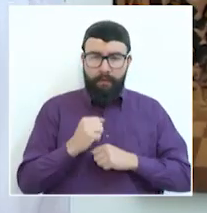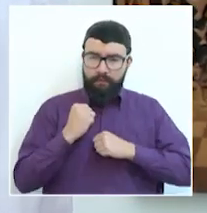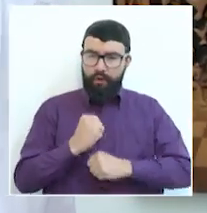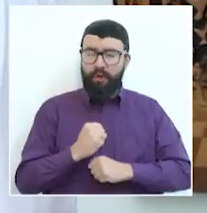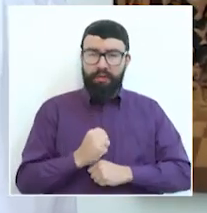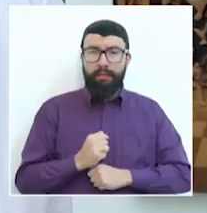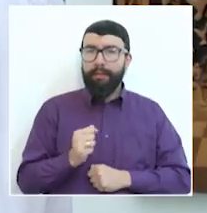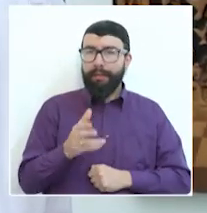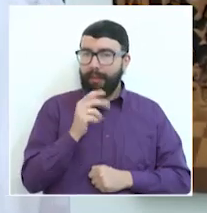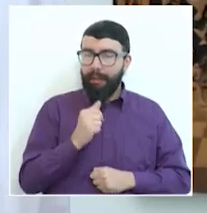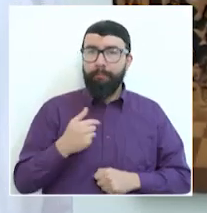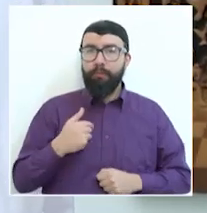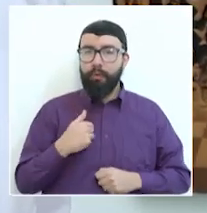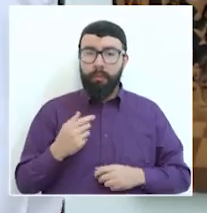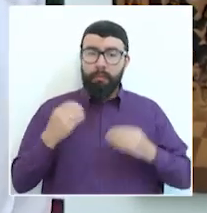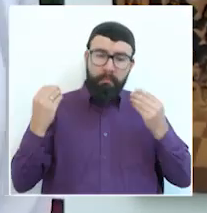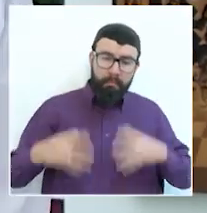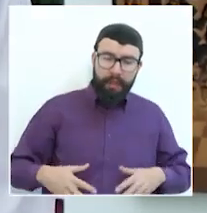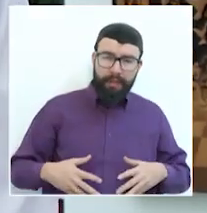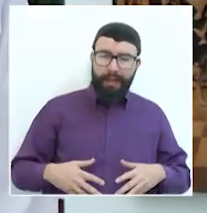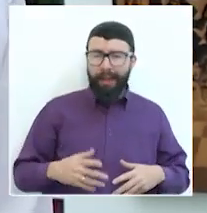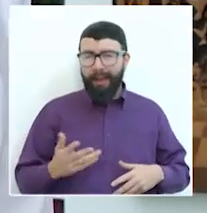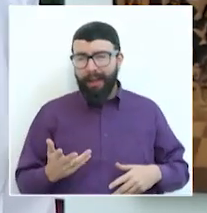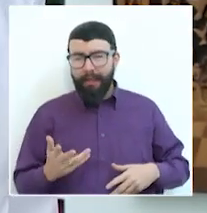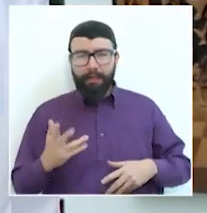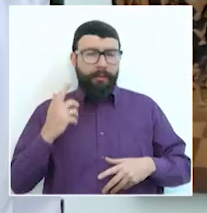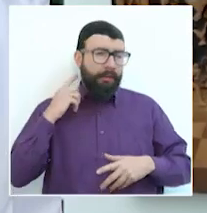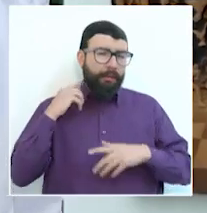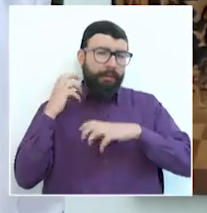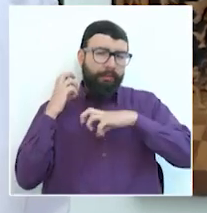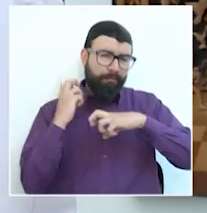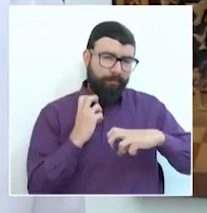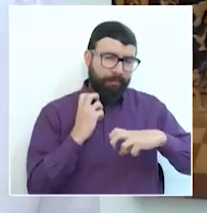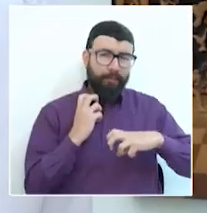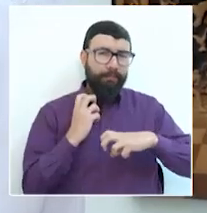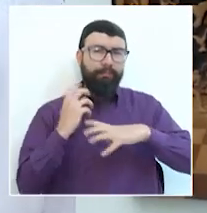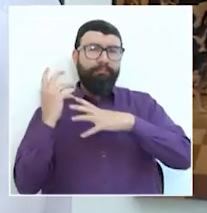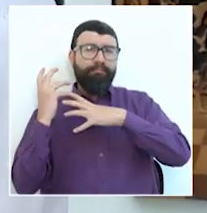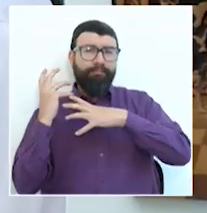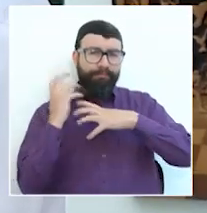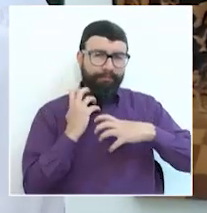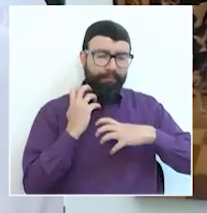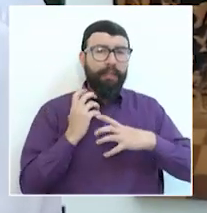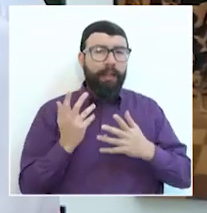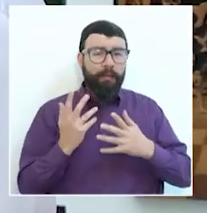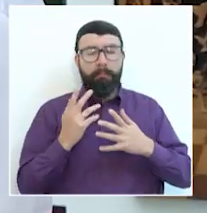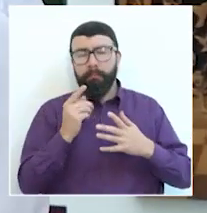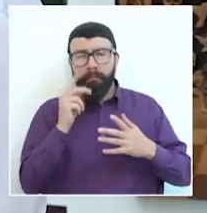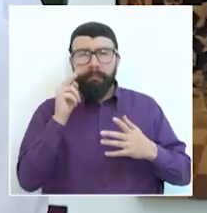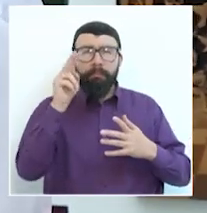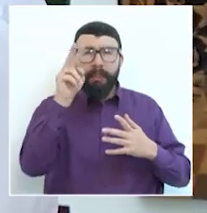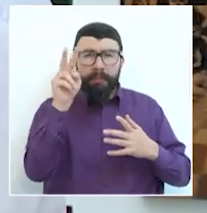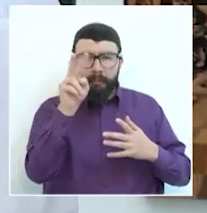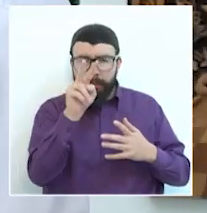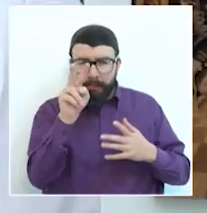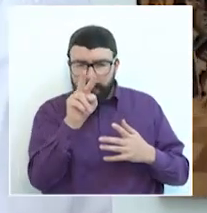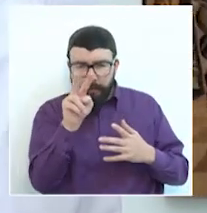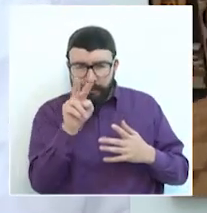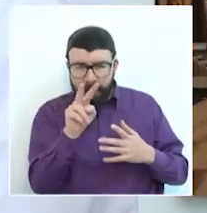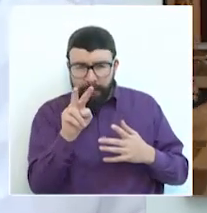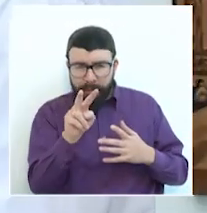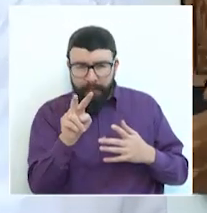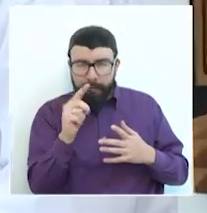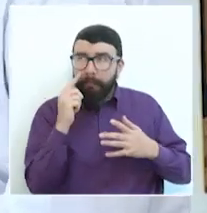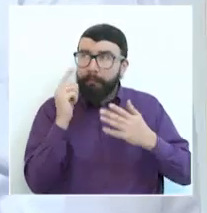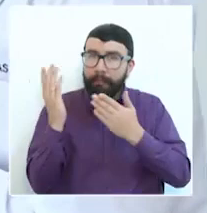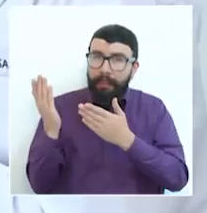que estoy perdiendo un punto, un fulcro donde me jala y me hace mejor la función. Comenzamos a bajar y comenzamos a ver la posición